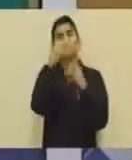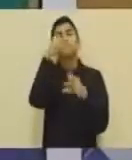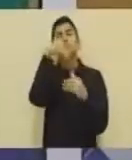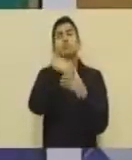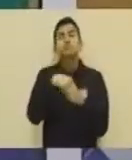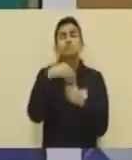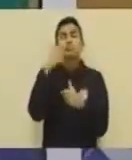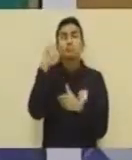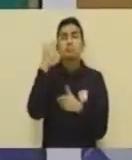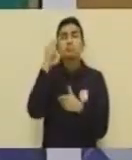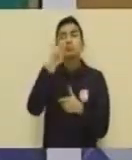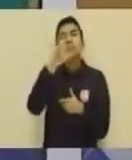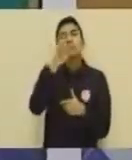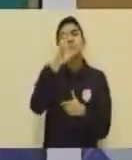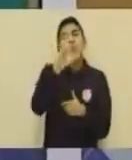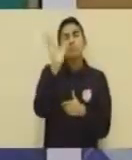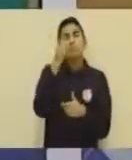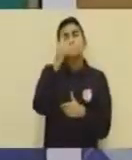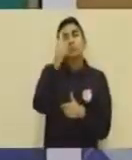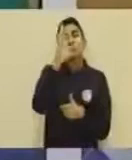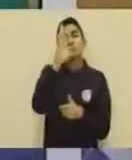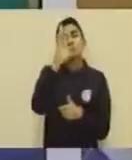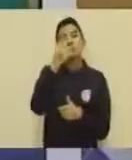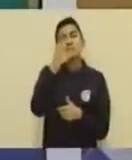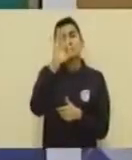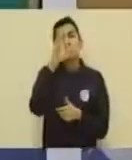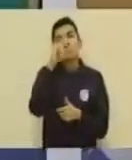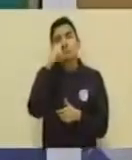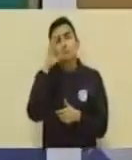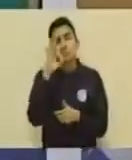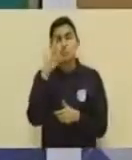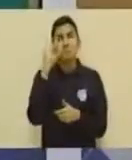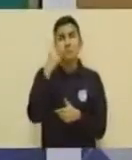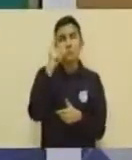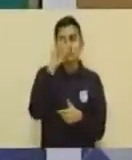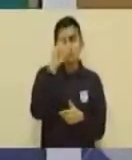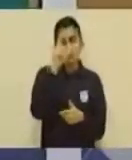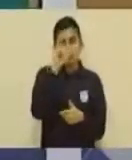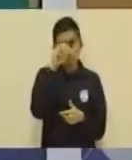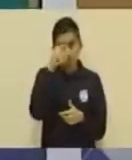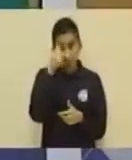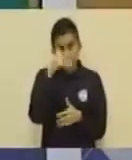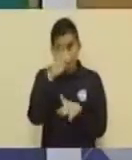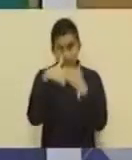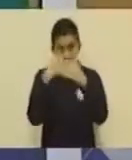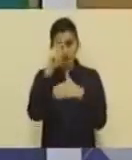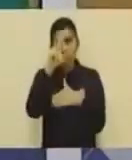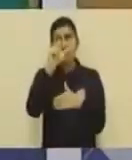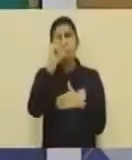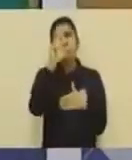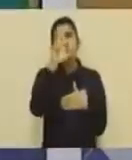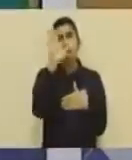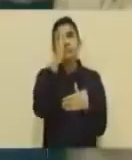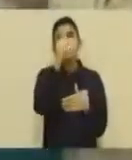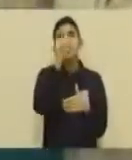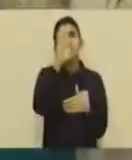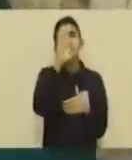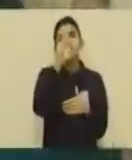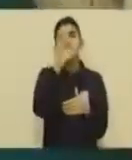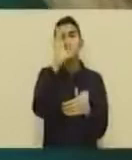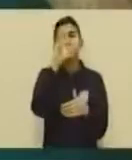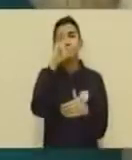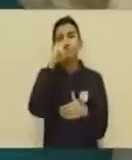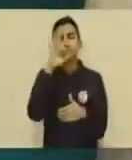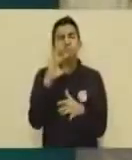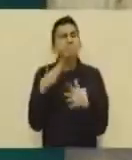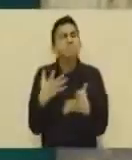el valor absoluto de los datos de nuestra segunda columna, ¿sí? Y entonces el valor absoluto sabemos que lo